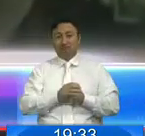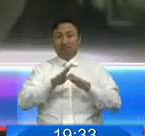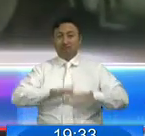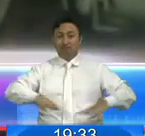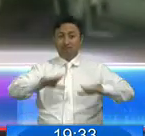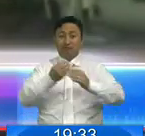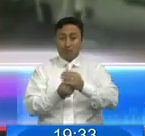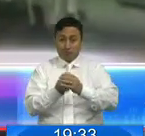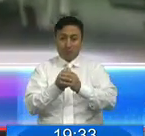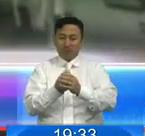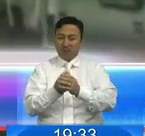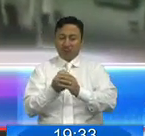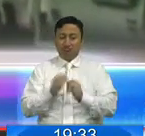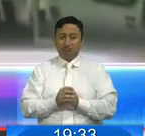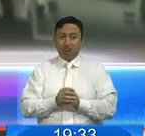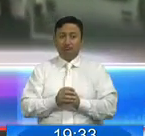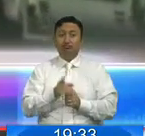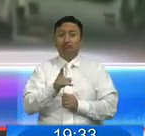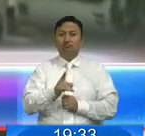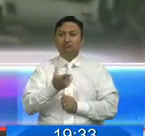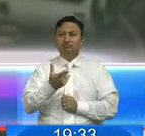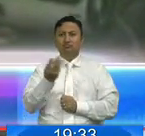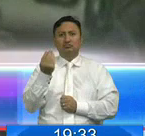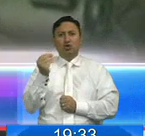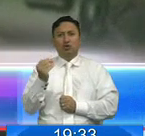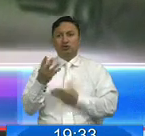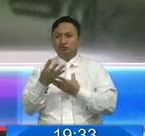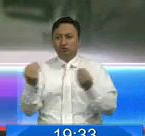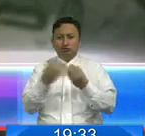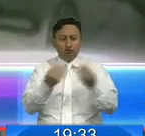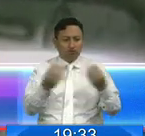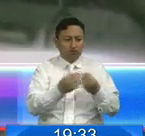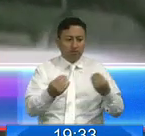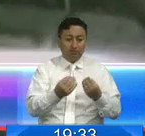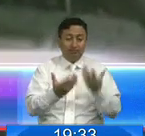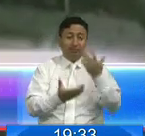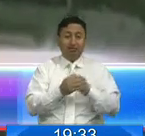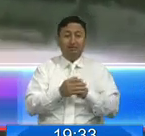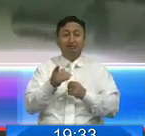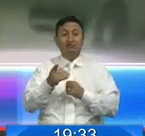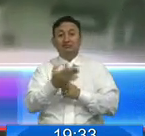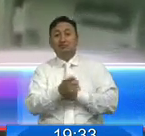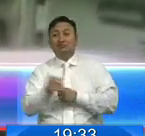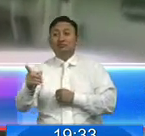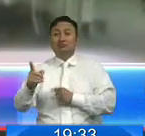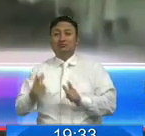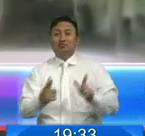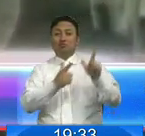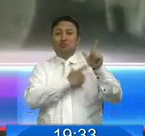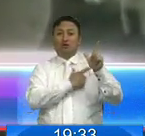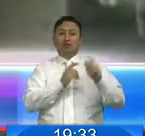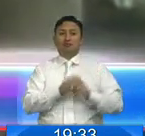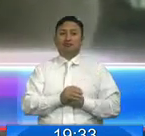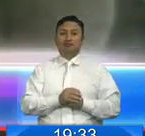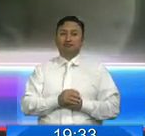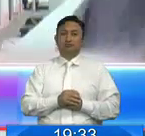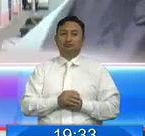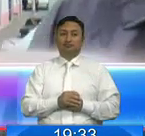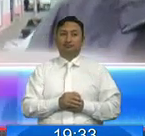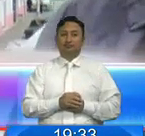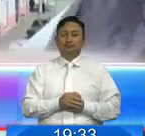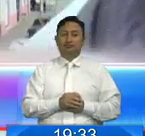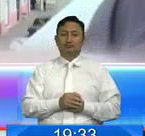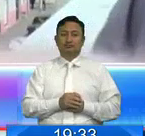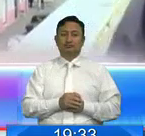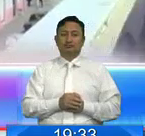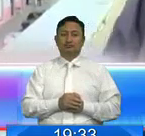producen. Además, les preocupa la desaparición de jóvenes ecuatorianos que posiblemente estarían en las filas subversivas de Colombia.